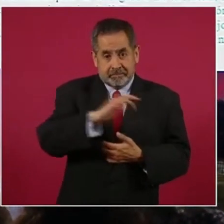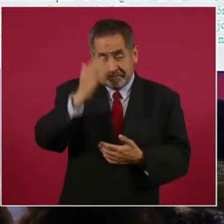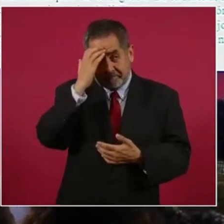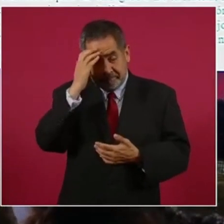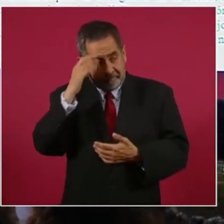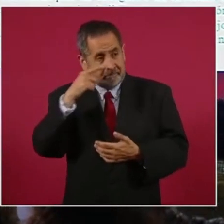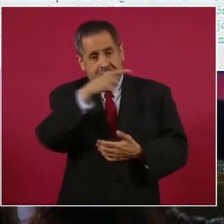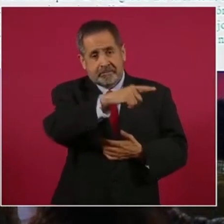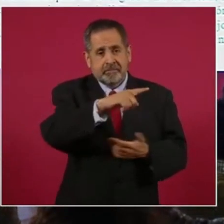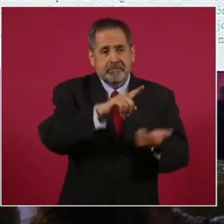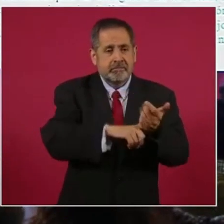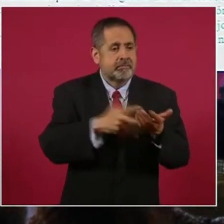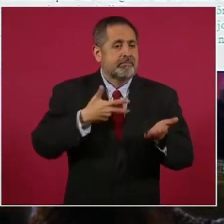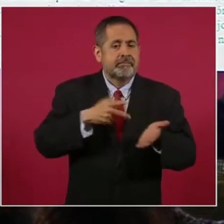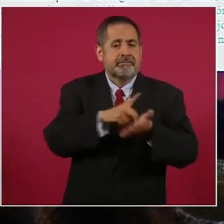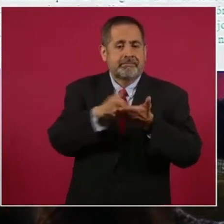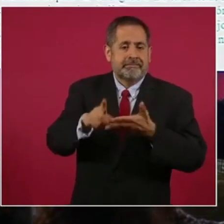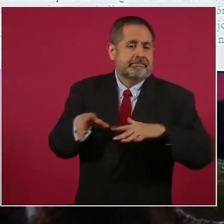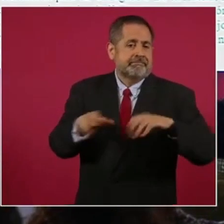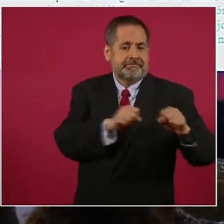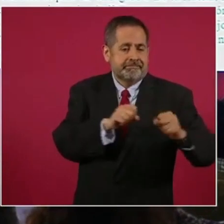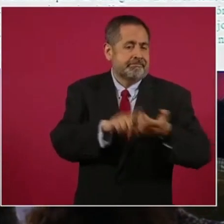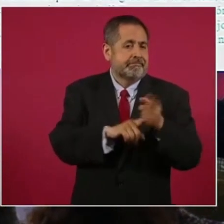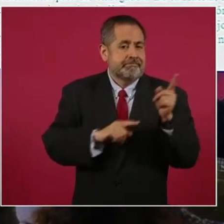derechos adquiridos, fíjense esto,